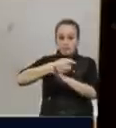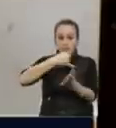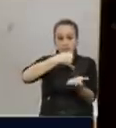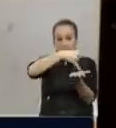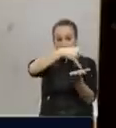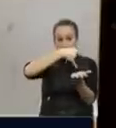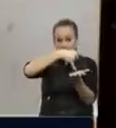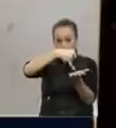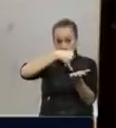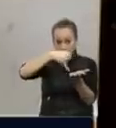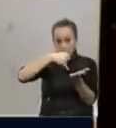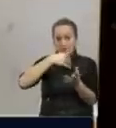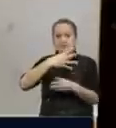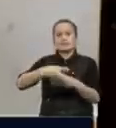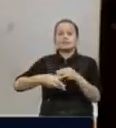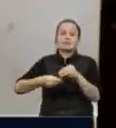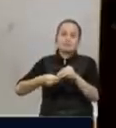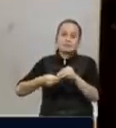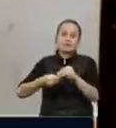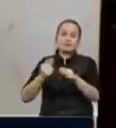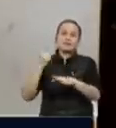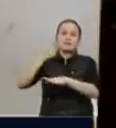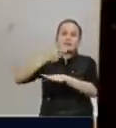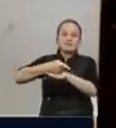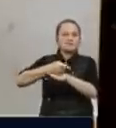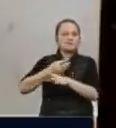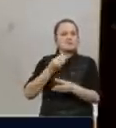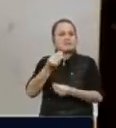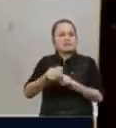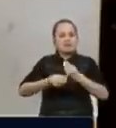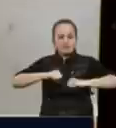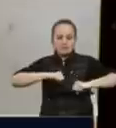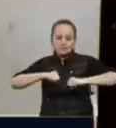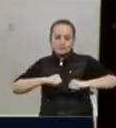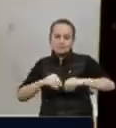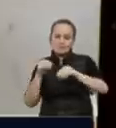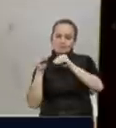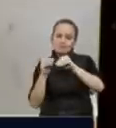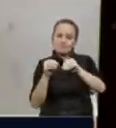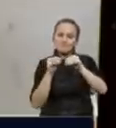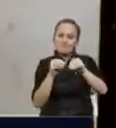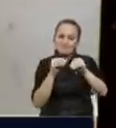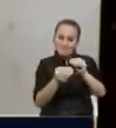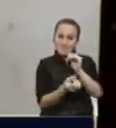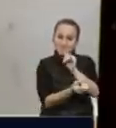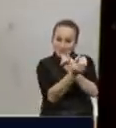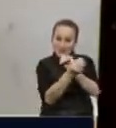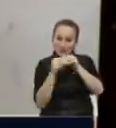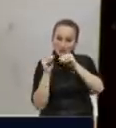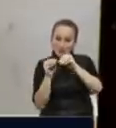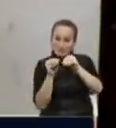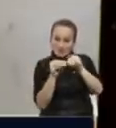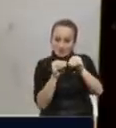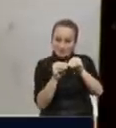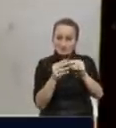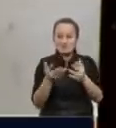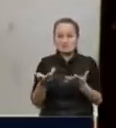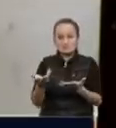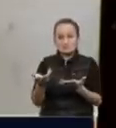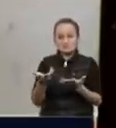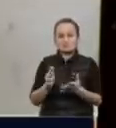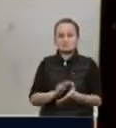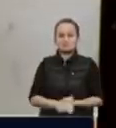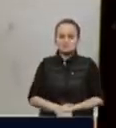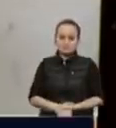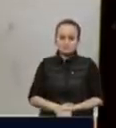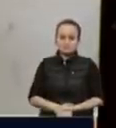lineamientos, sino que realiza una labor pedagógica. Y entonces, desde